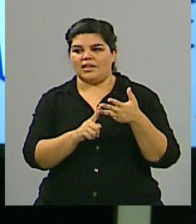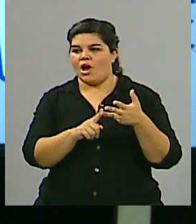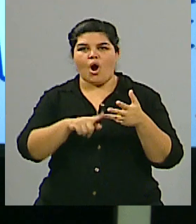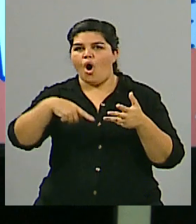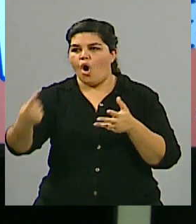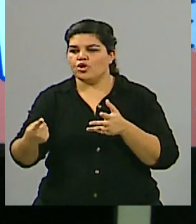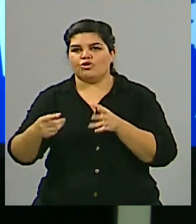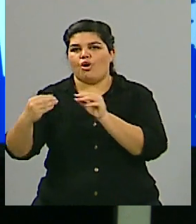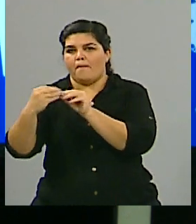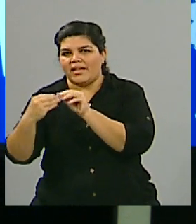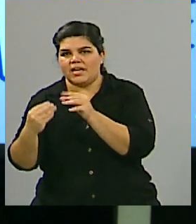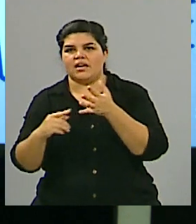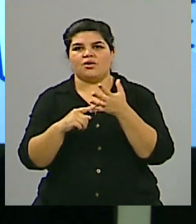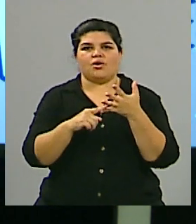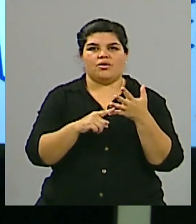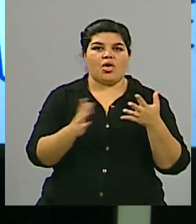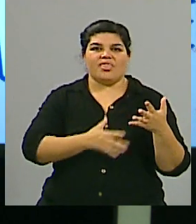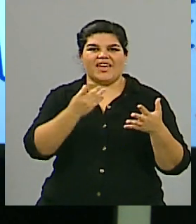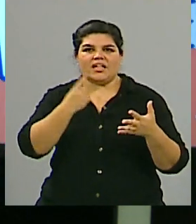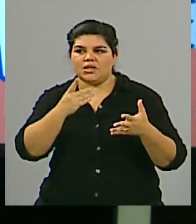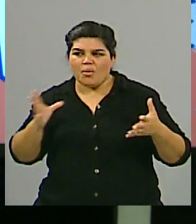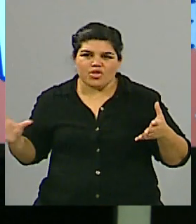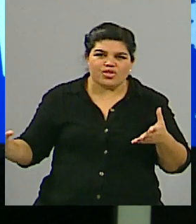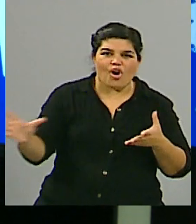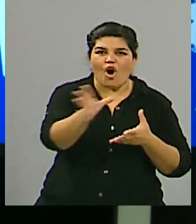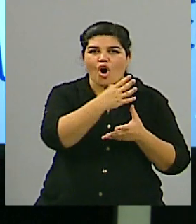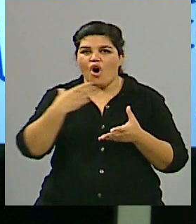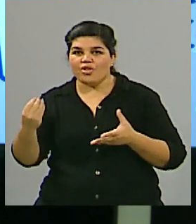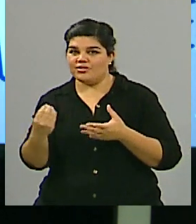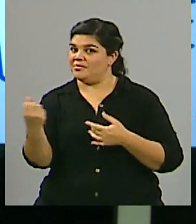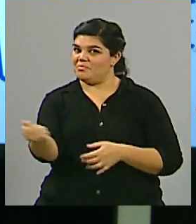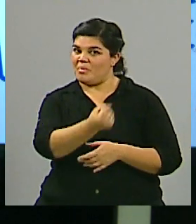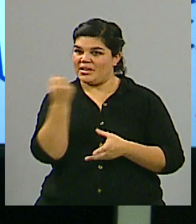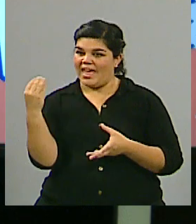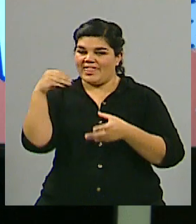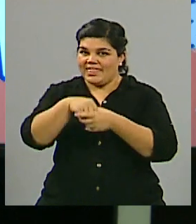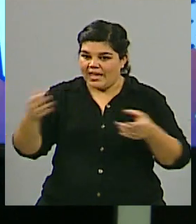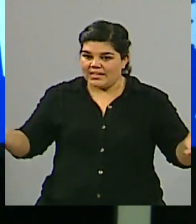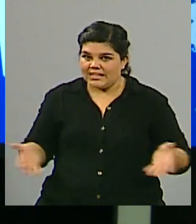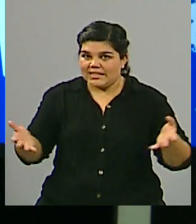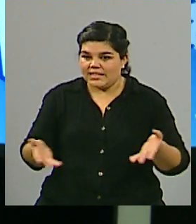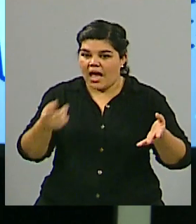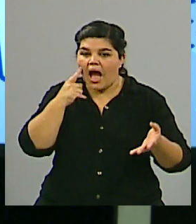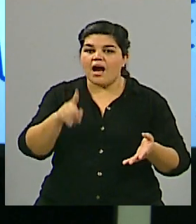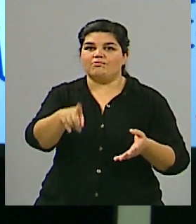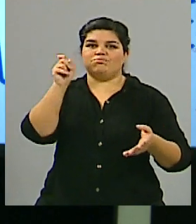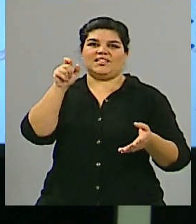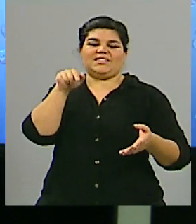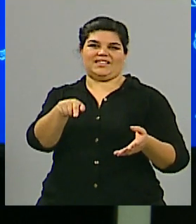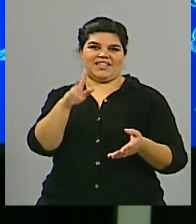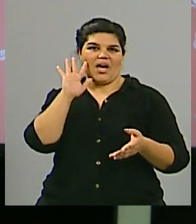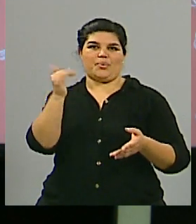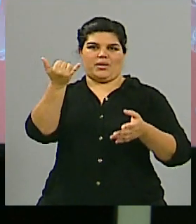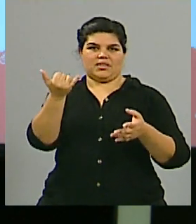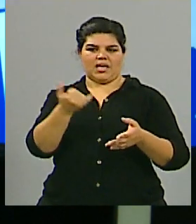el directivo, todos, ¿no? Entonces es necesario permanentemente estar mirando para detectar estas situaciones, no